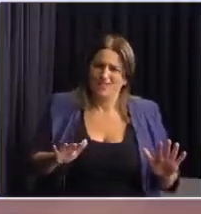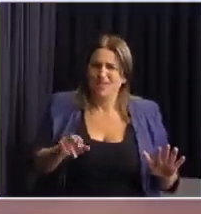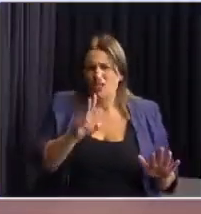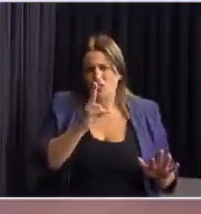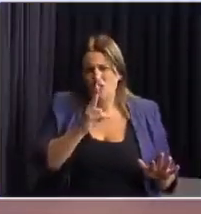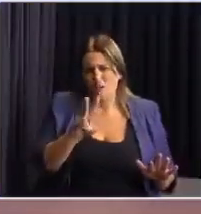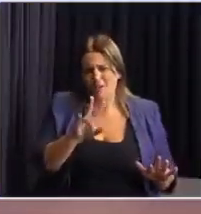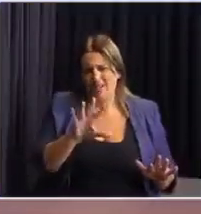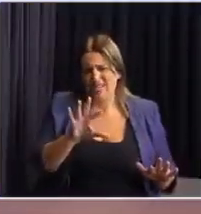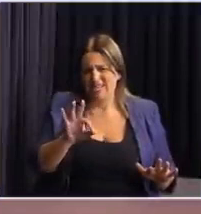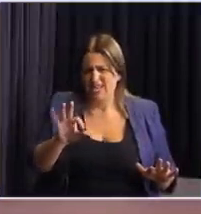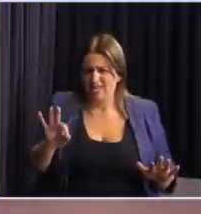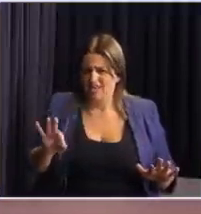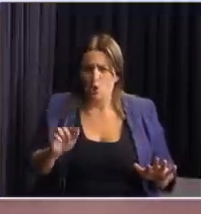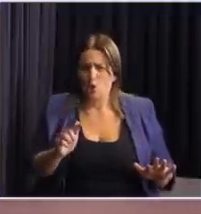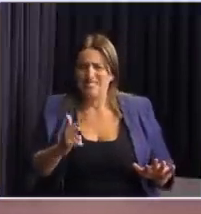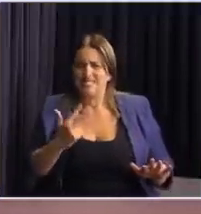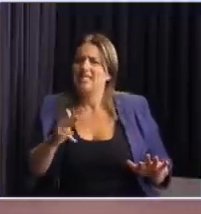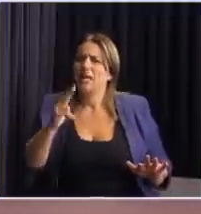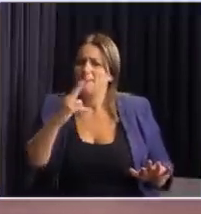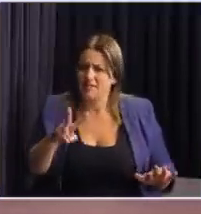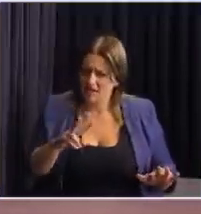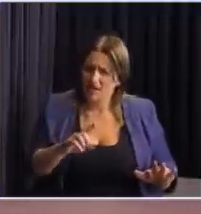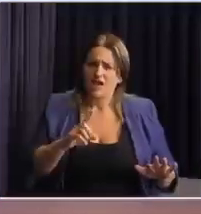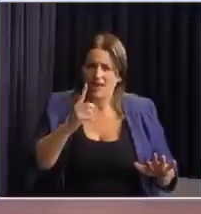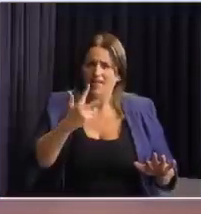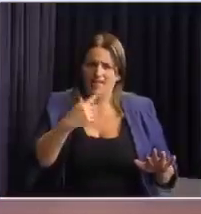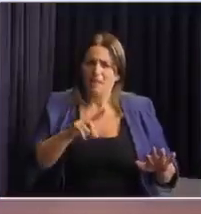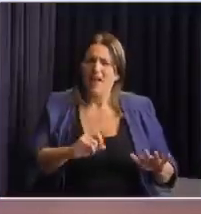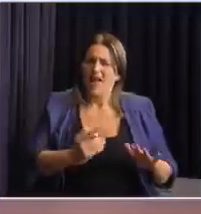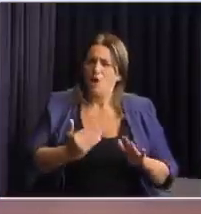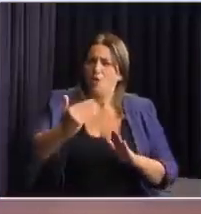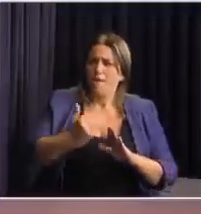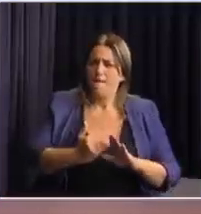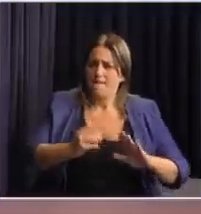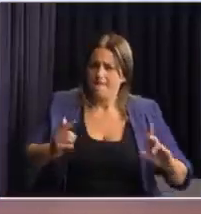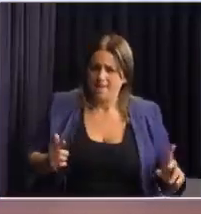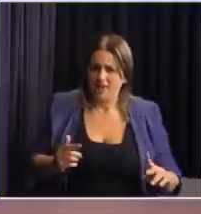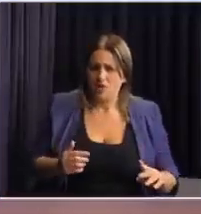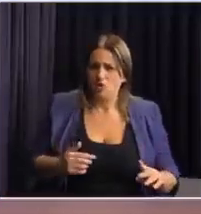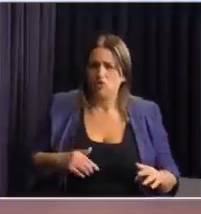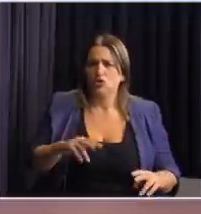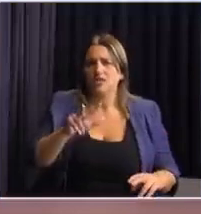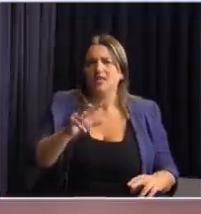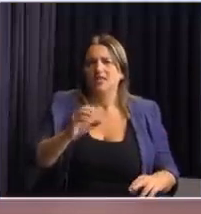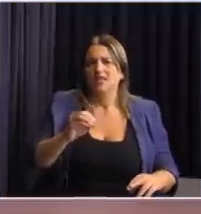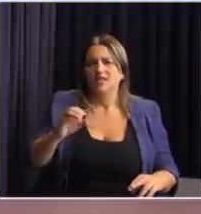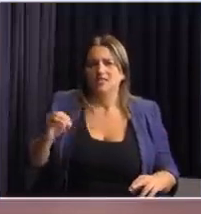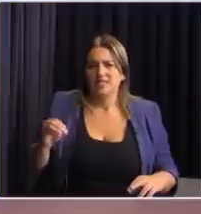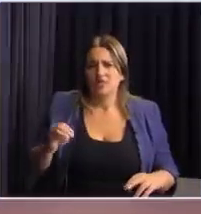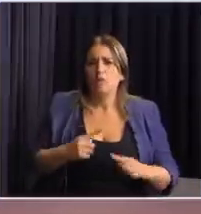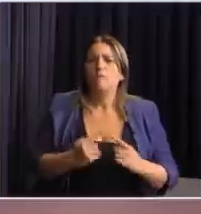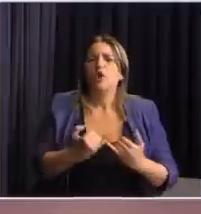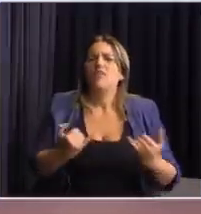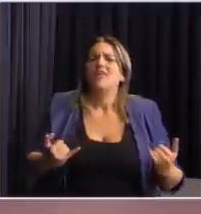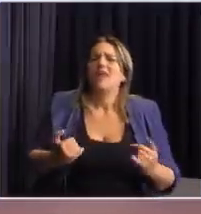2.500 que de 3.000, lo cual hay una bajada, según nos decía el ministro de Salud Pública, de más de 300 casos